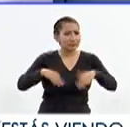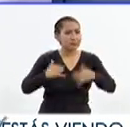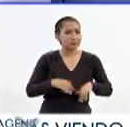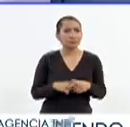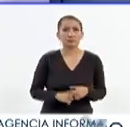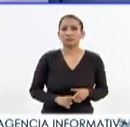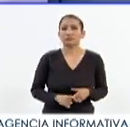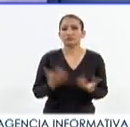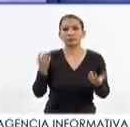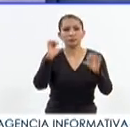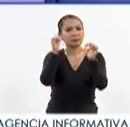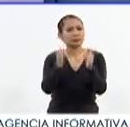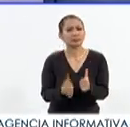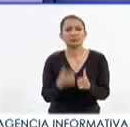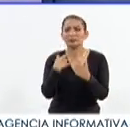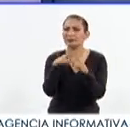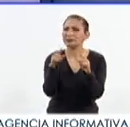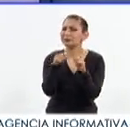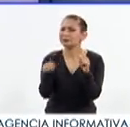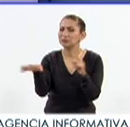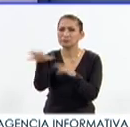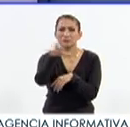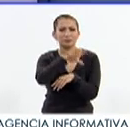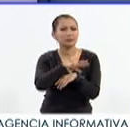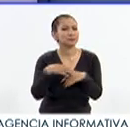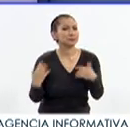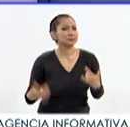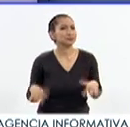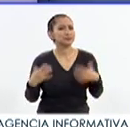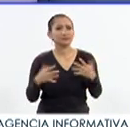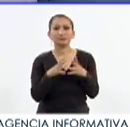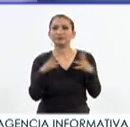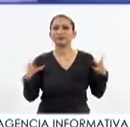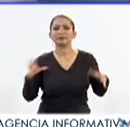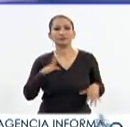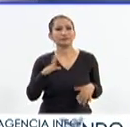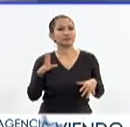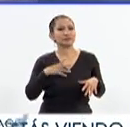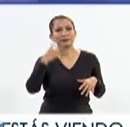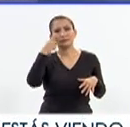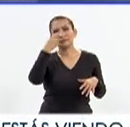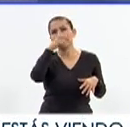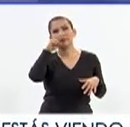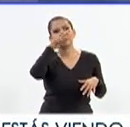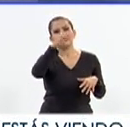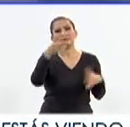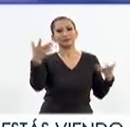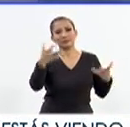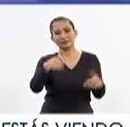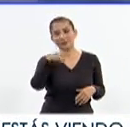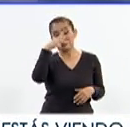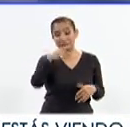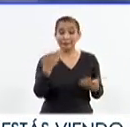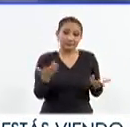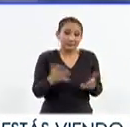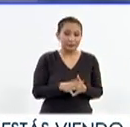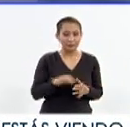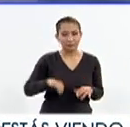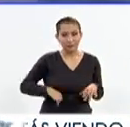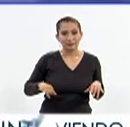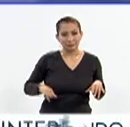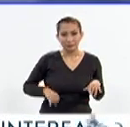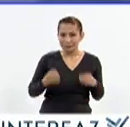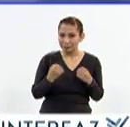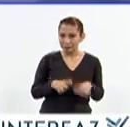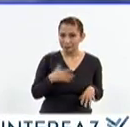vestimentas, artesanías, en fin, toda esta gran oferta visual que genera nuestro país. Pero bueno, muy